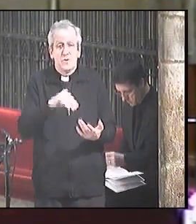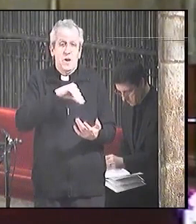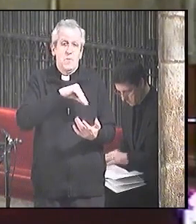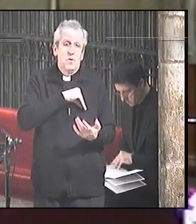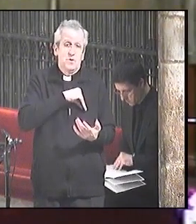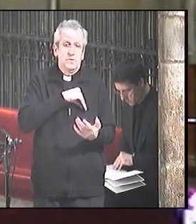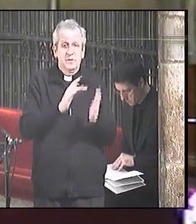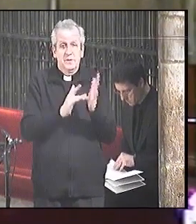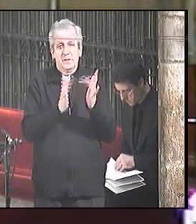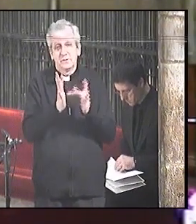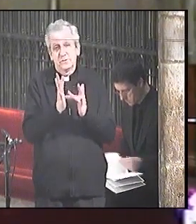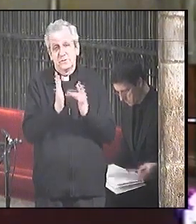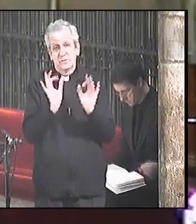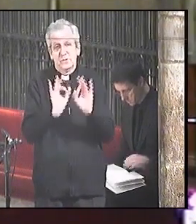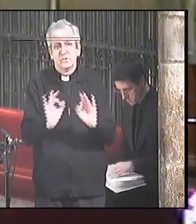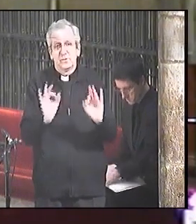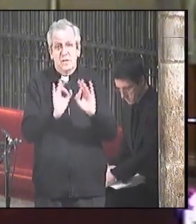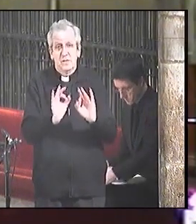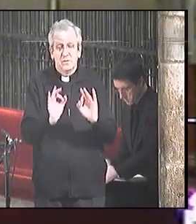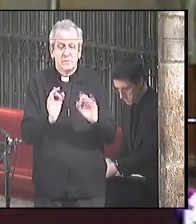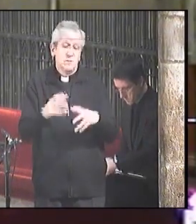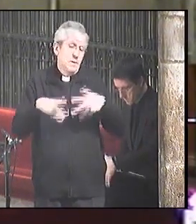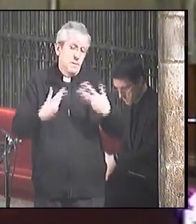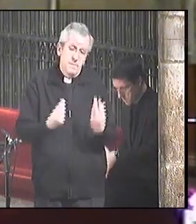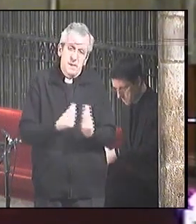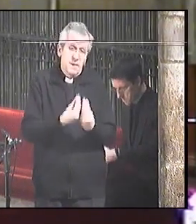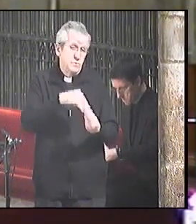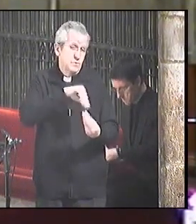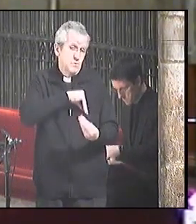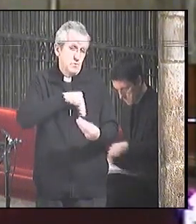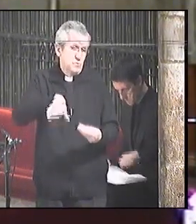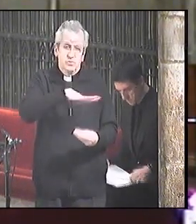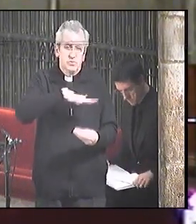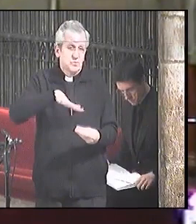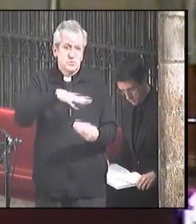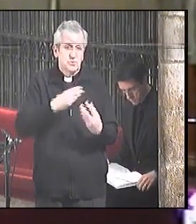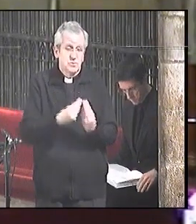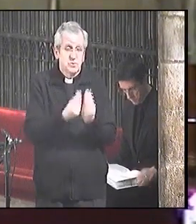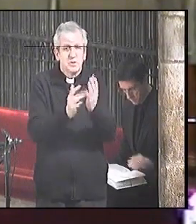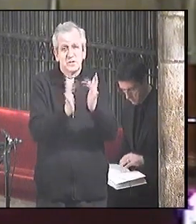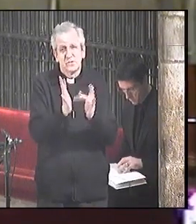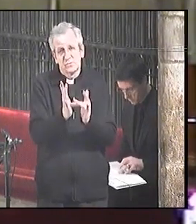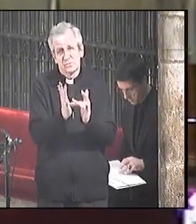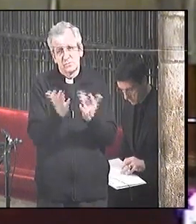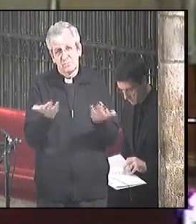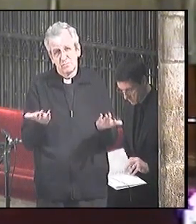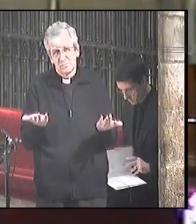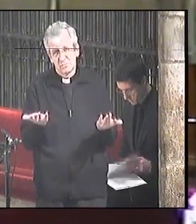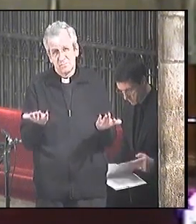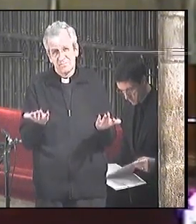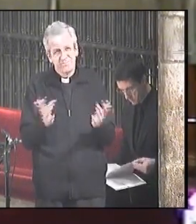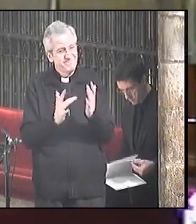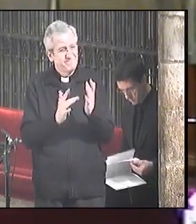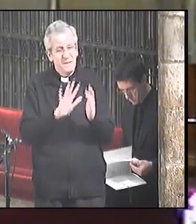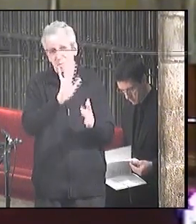nada, vayamos y muramos con él. Y acabamos ya con esta historia. Jesús me parece que no es el Mesías.